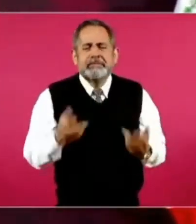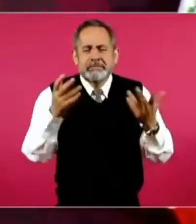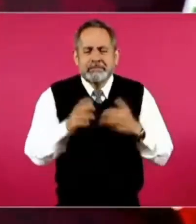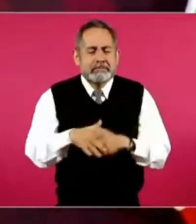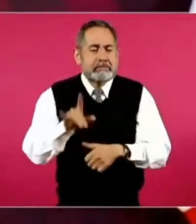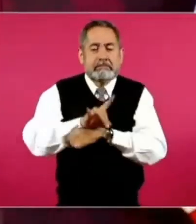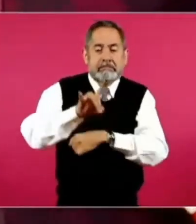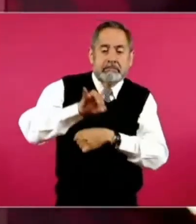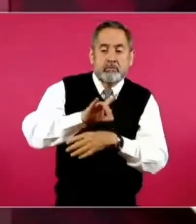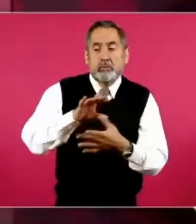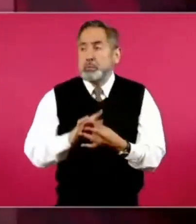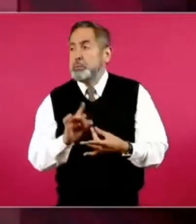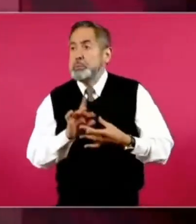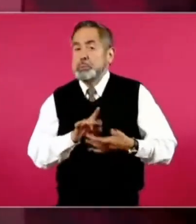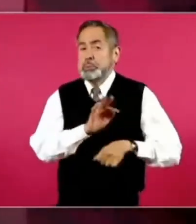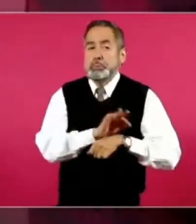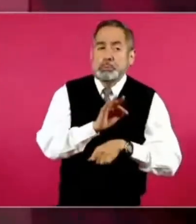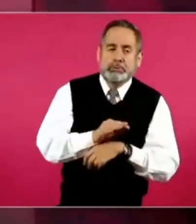simuladores?